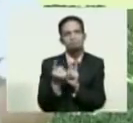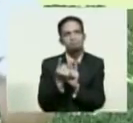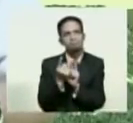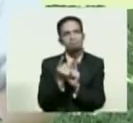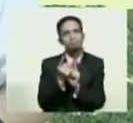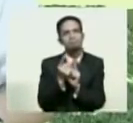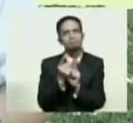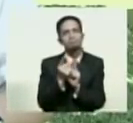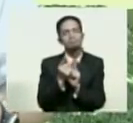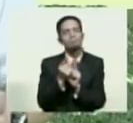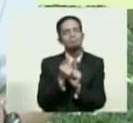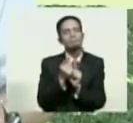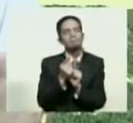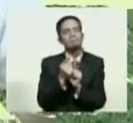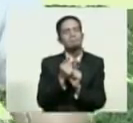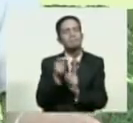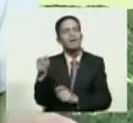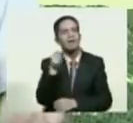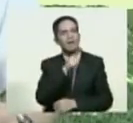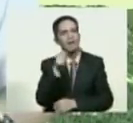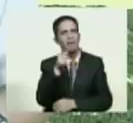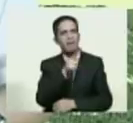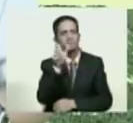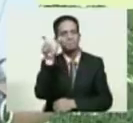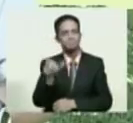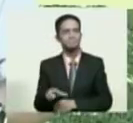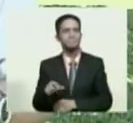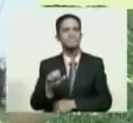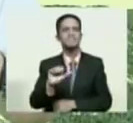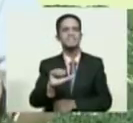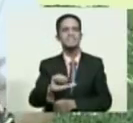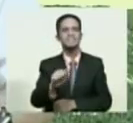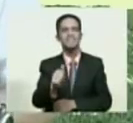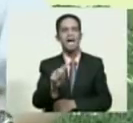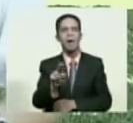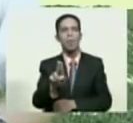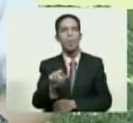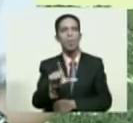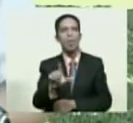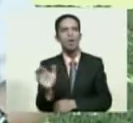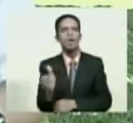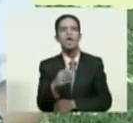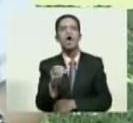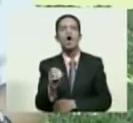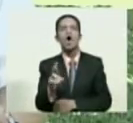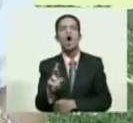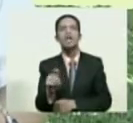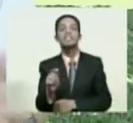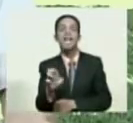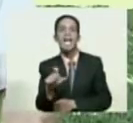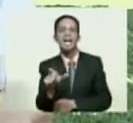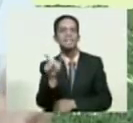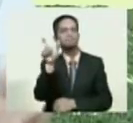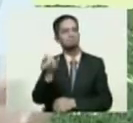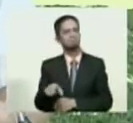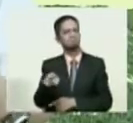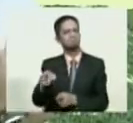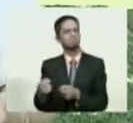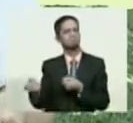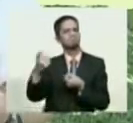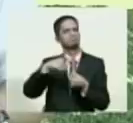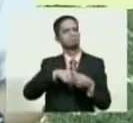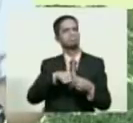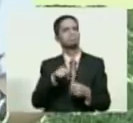Saúl Ortega. Saúl Ortega, quien es integrante de la Comisión de Asuntos Internacionales del Partido Socialista Unido de Venezuela, quien